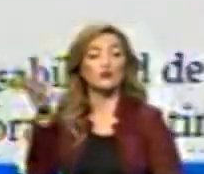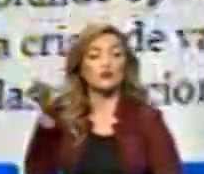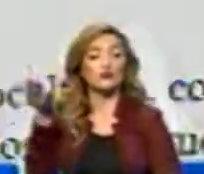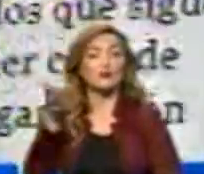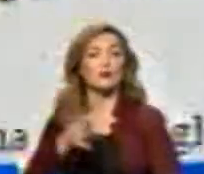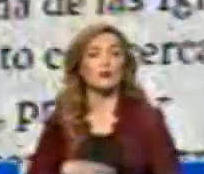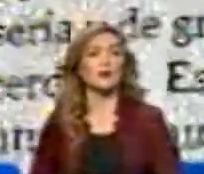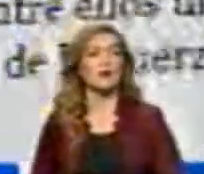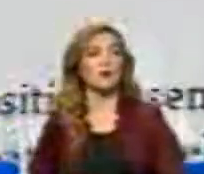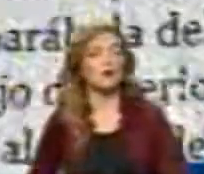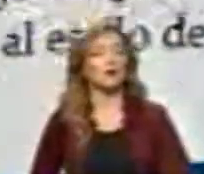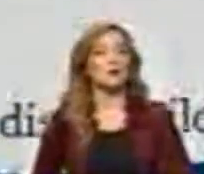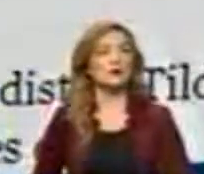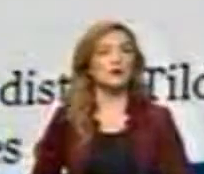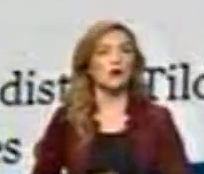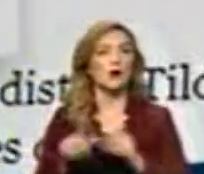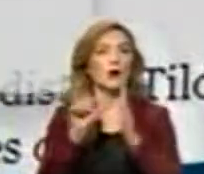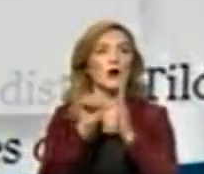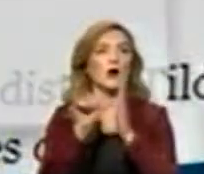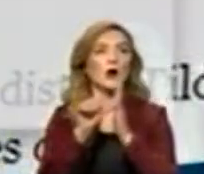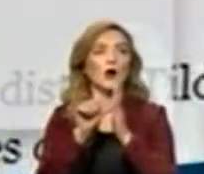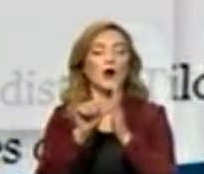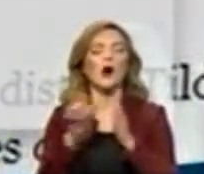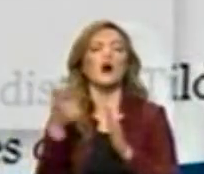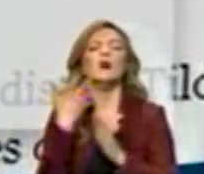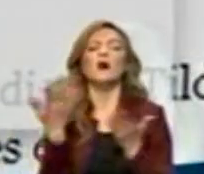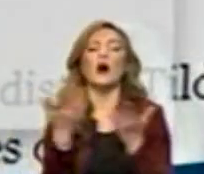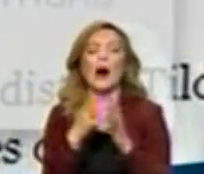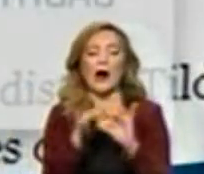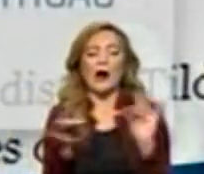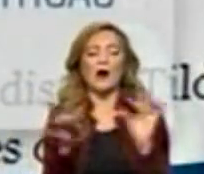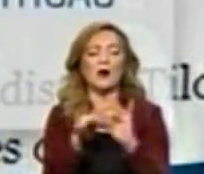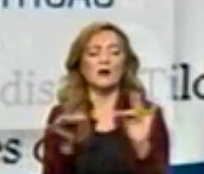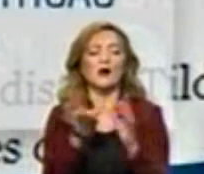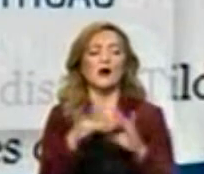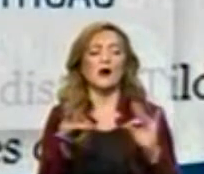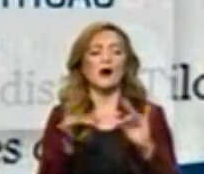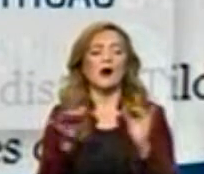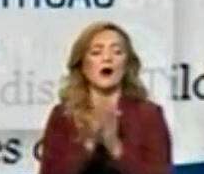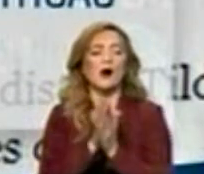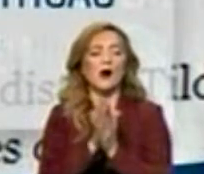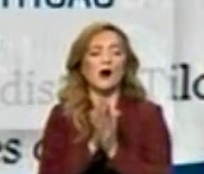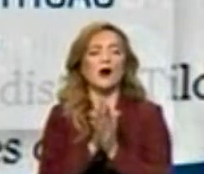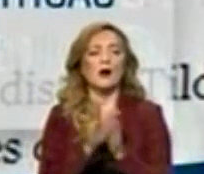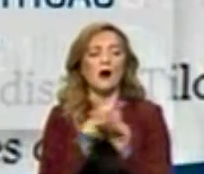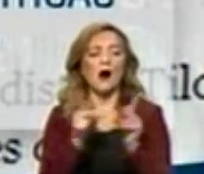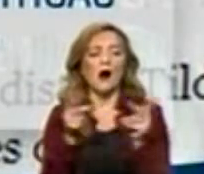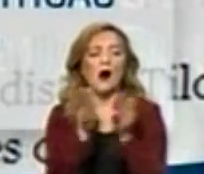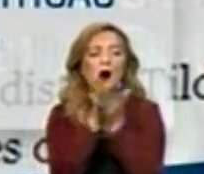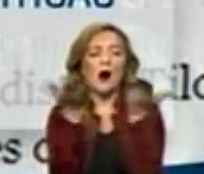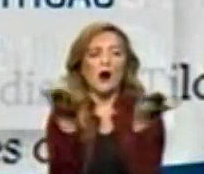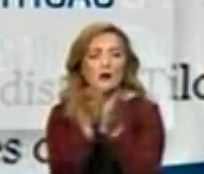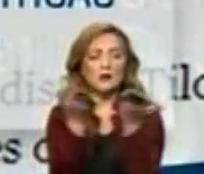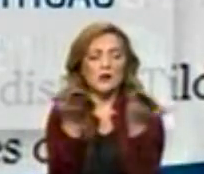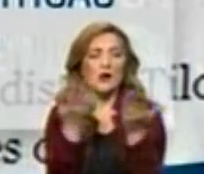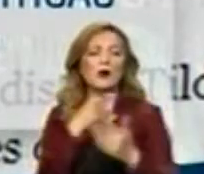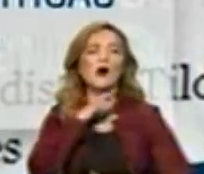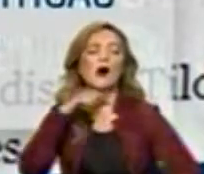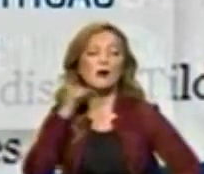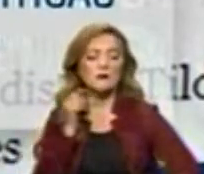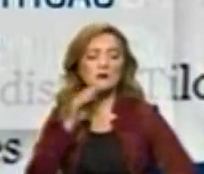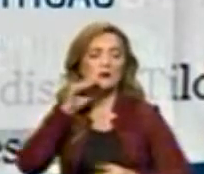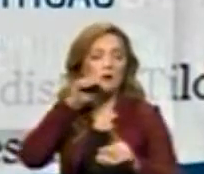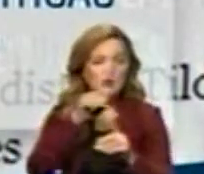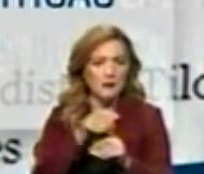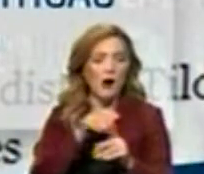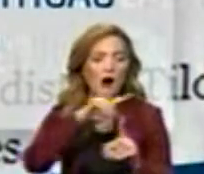relata en el artículo de opinión que escribió este lunes el diario 'el comercio' que en su intervención el cura en lugar de llevar un mensaje